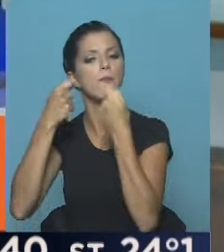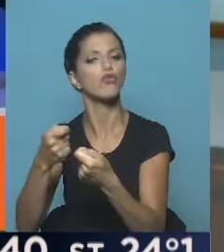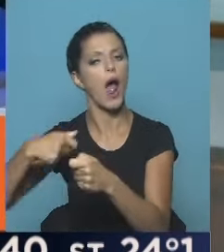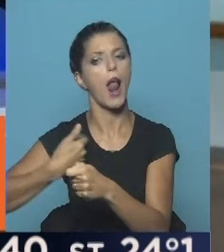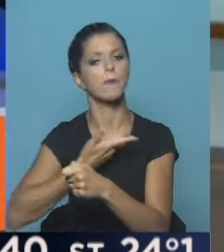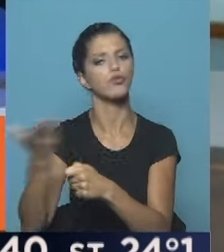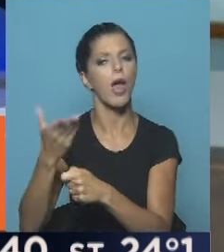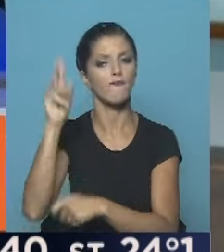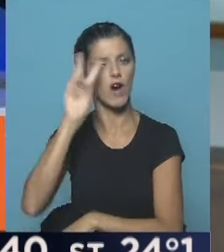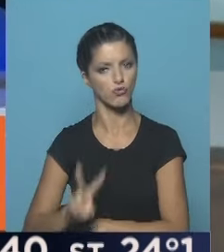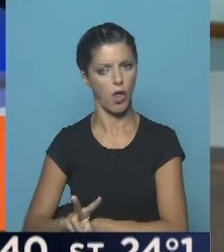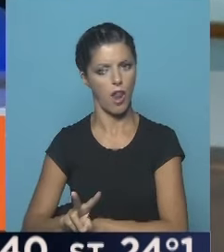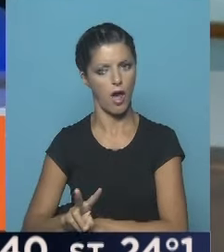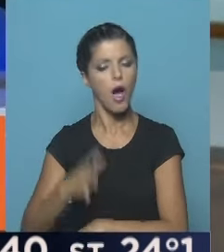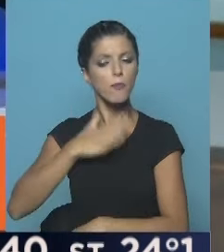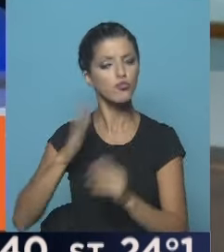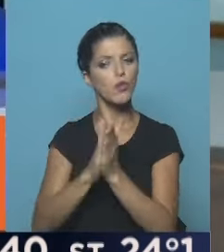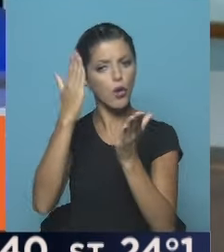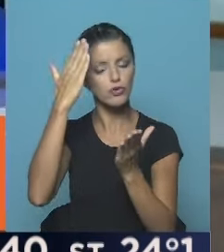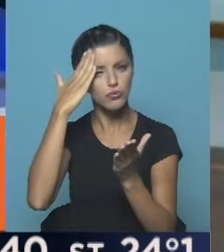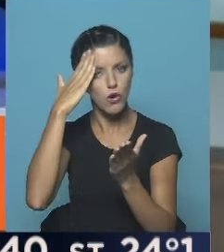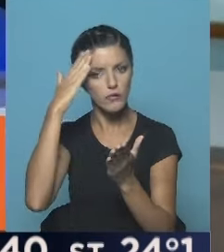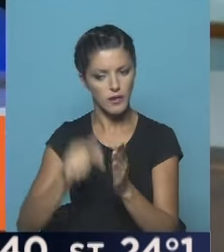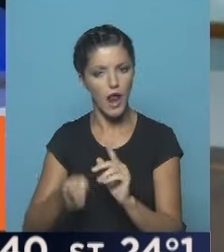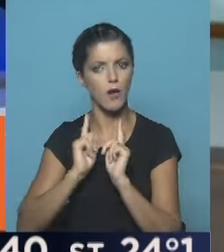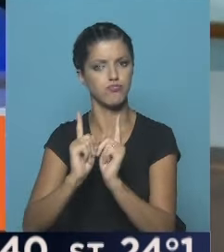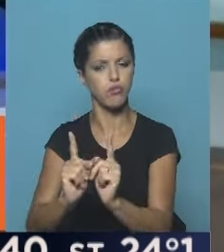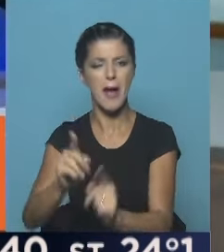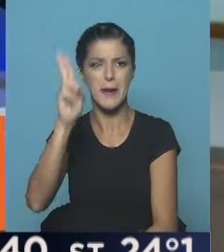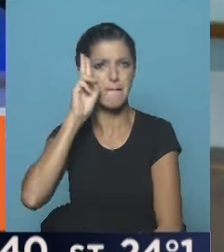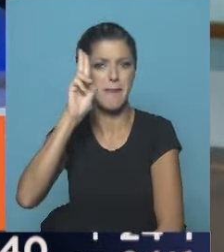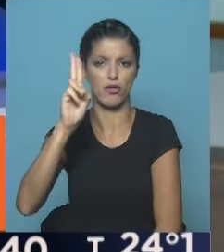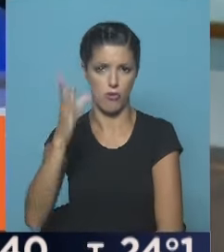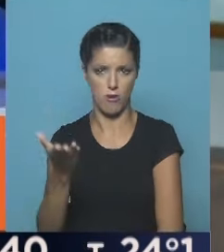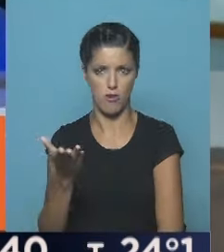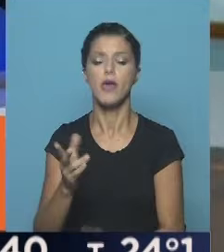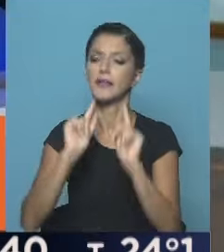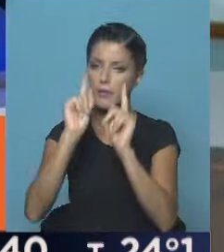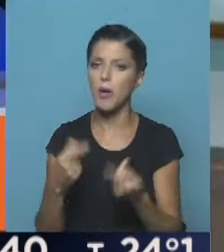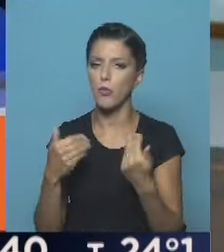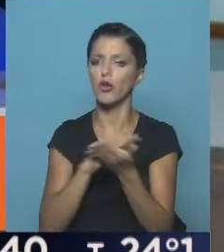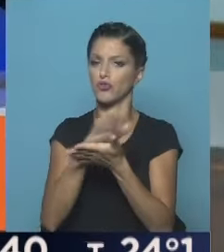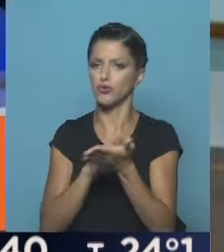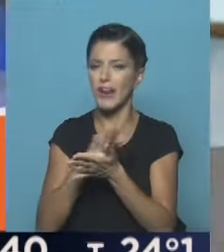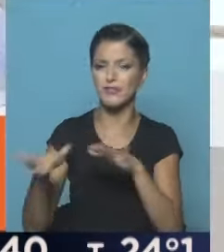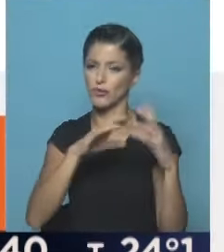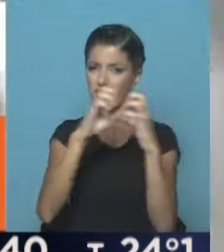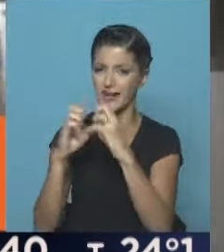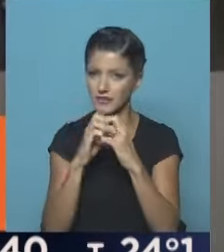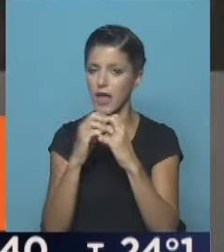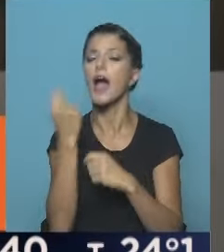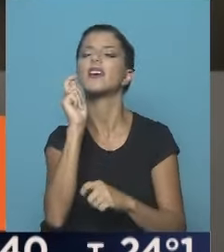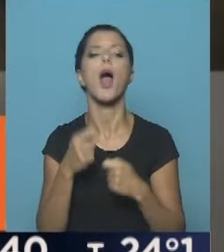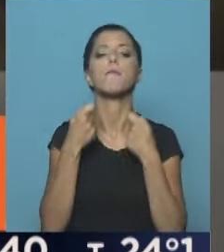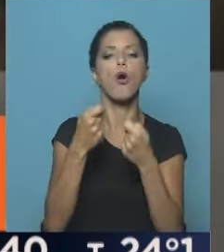venezolano para que nuestra Constitución sea la que prevalezca, haya respeto a la Constitución y podamos solucionar la crisis de nuestro país?